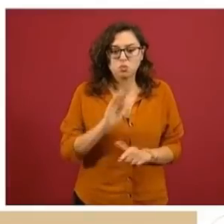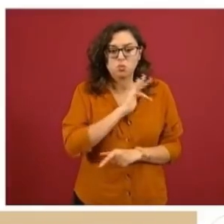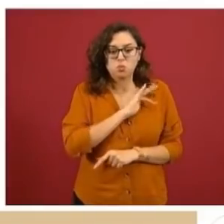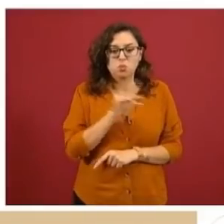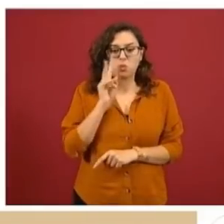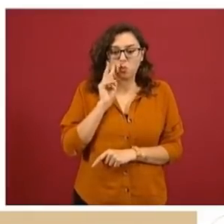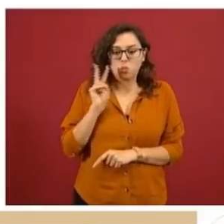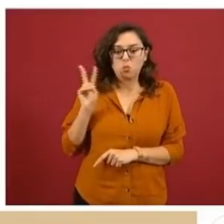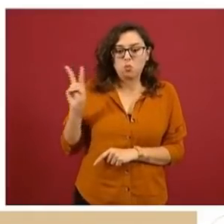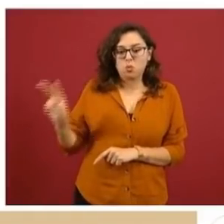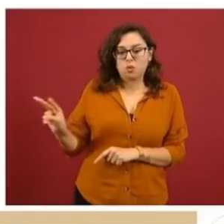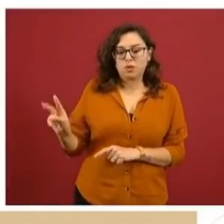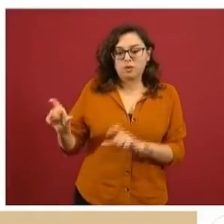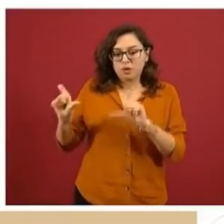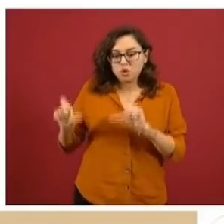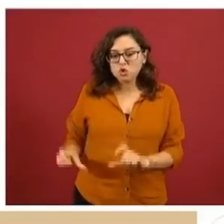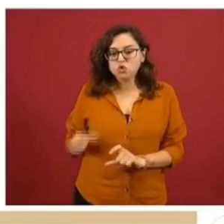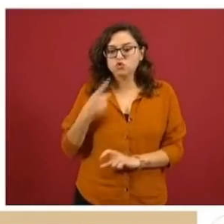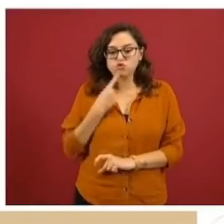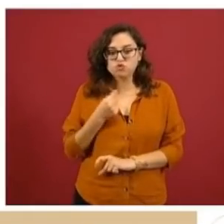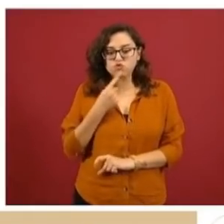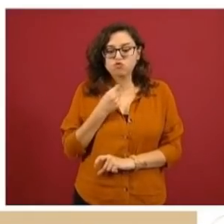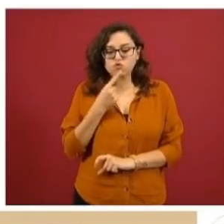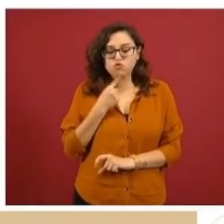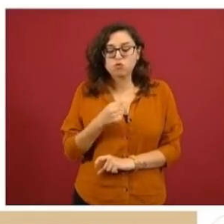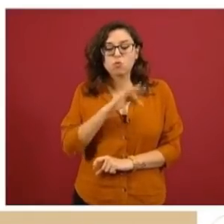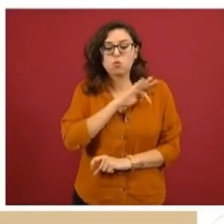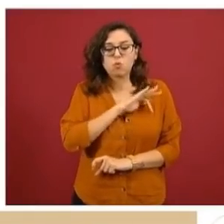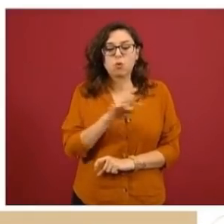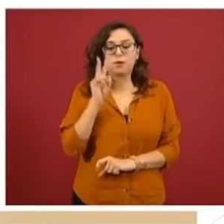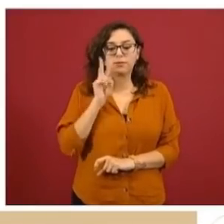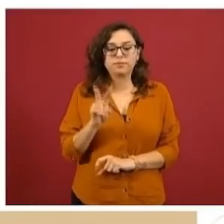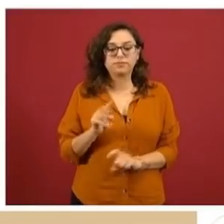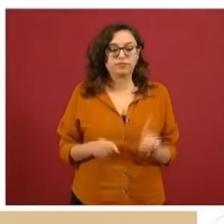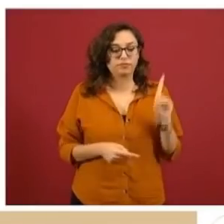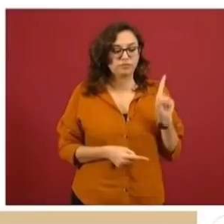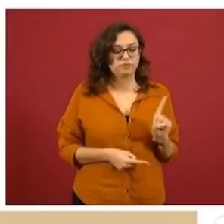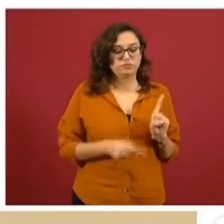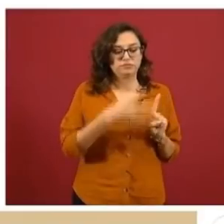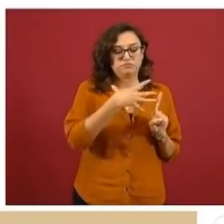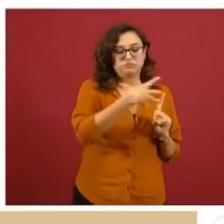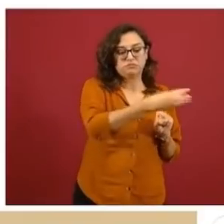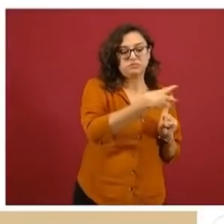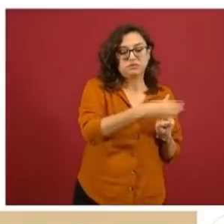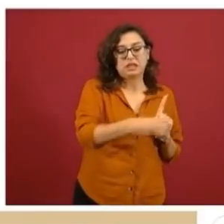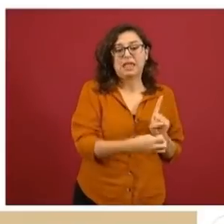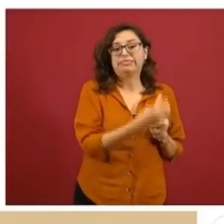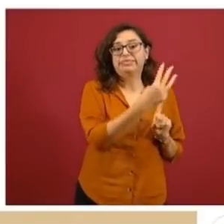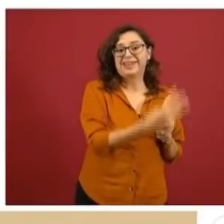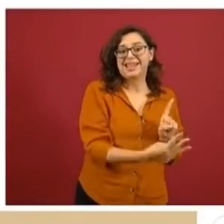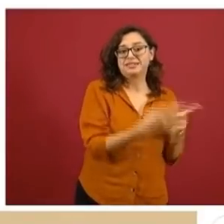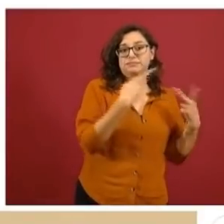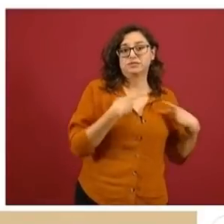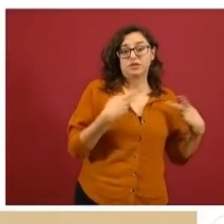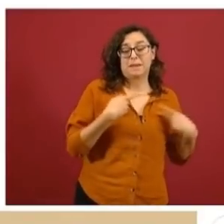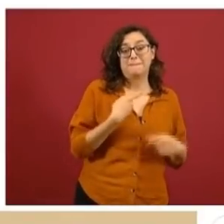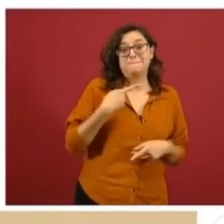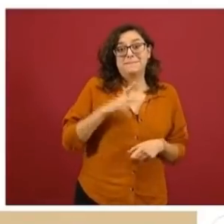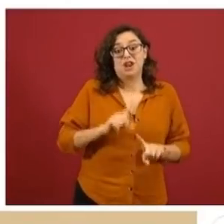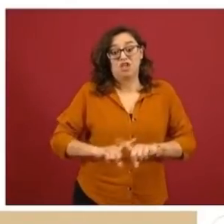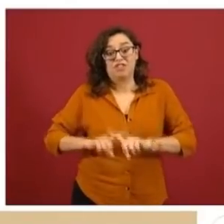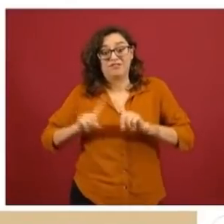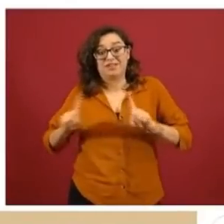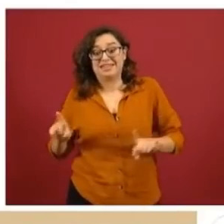el cuadro de abajo de color rojito, ¿verdad? Pues 3 personas estarían afectadas. Sin embargo, sarampión es de